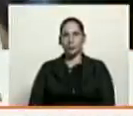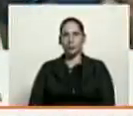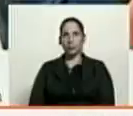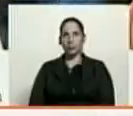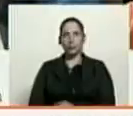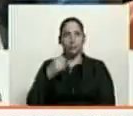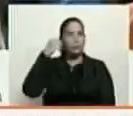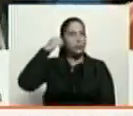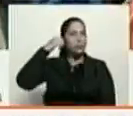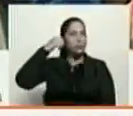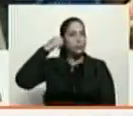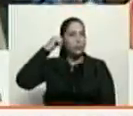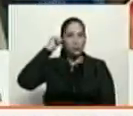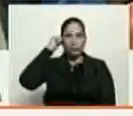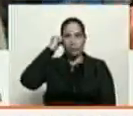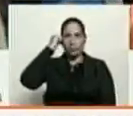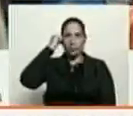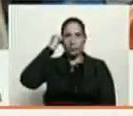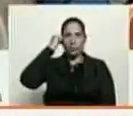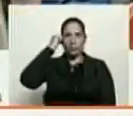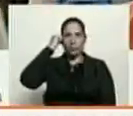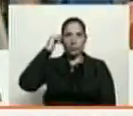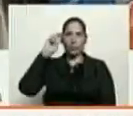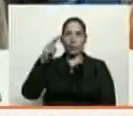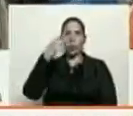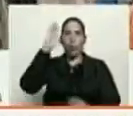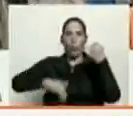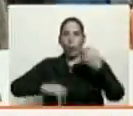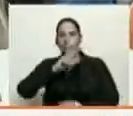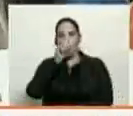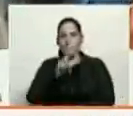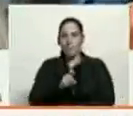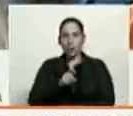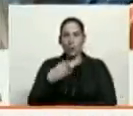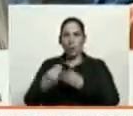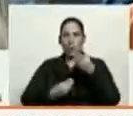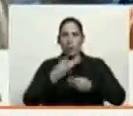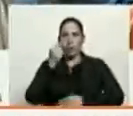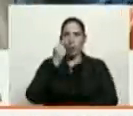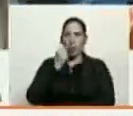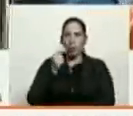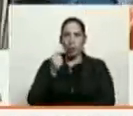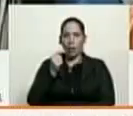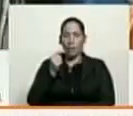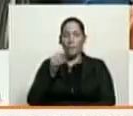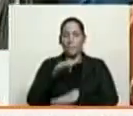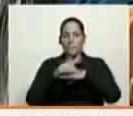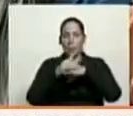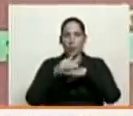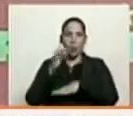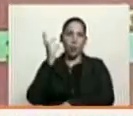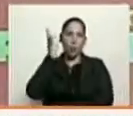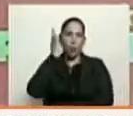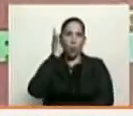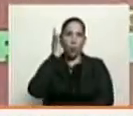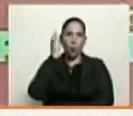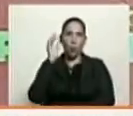La segunda y última pregunta la efectúa Francis Marpa por Venezolana de